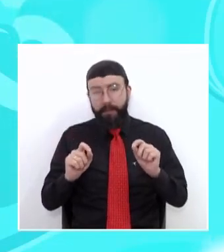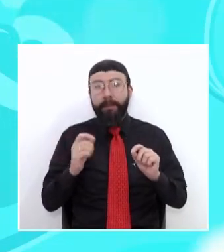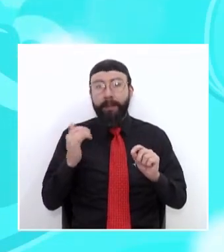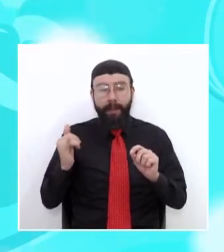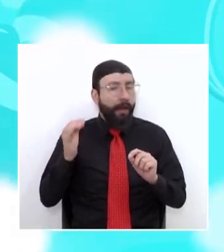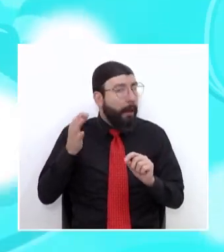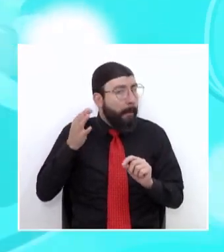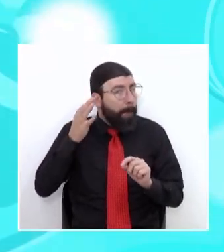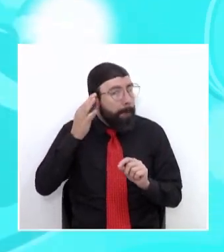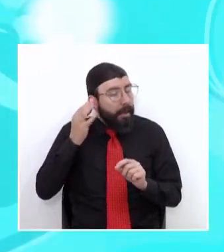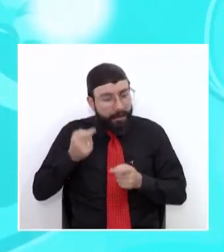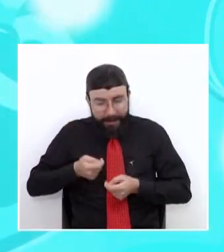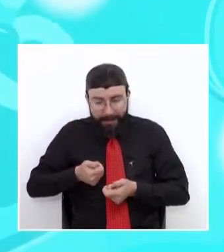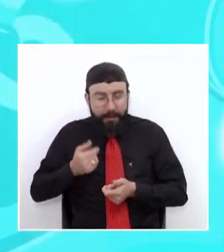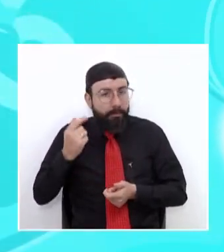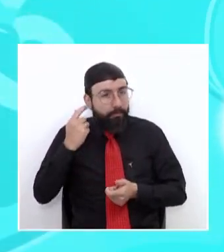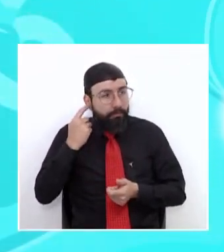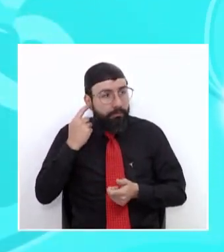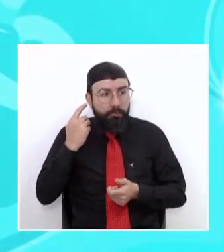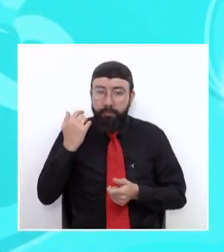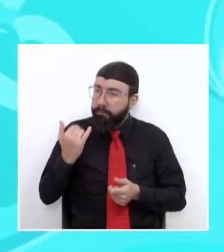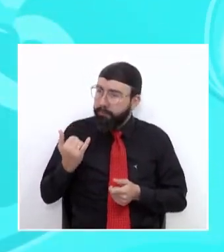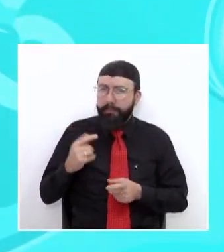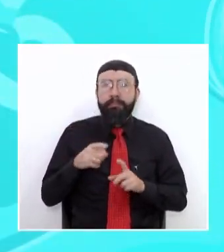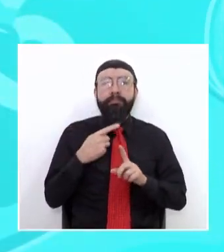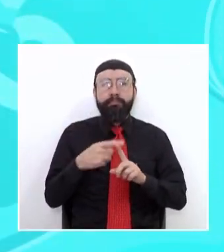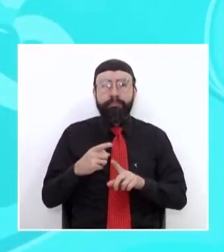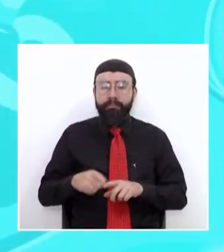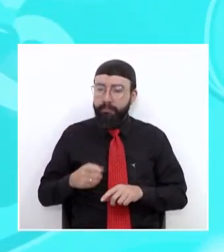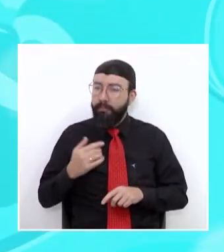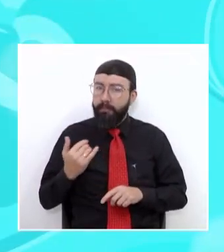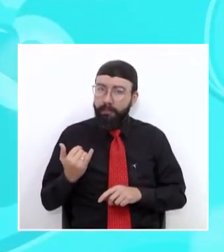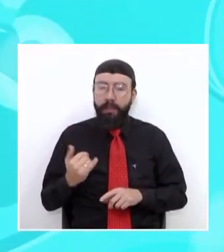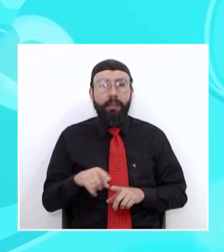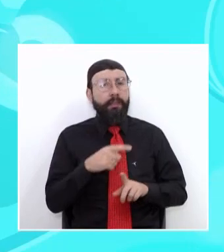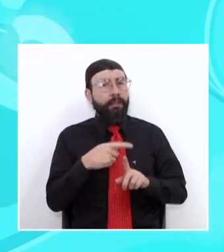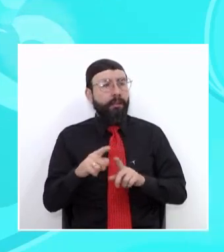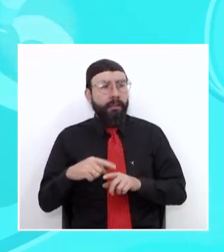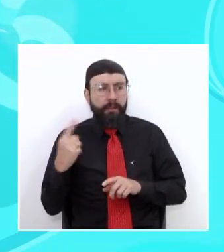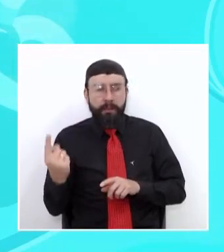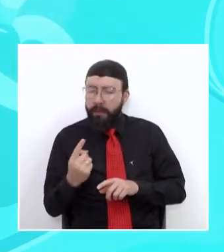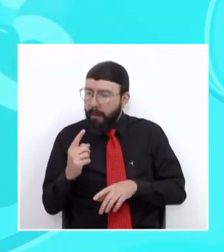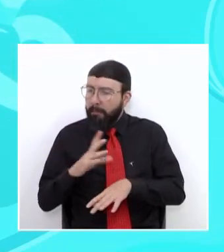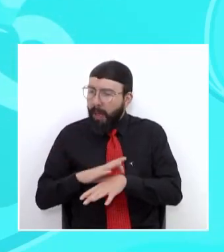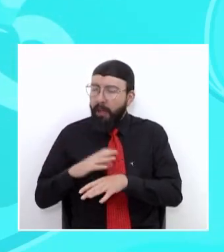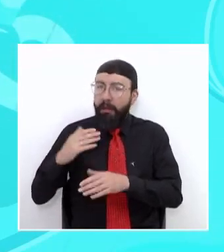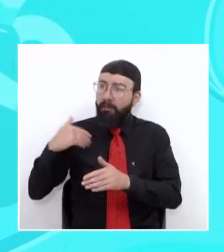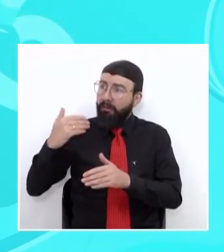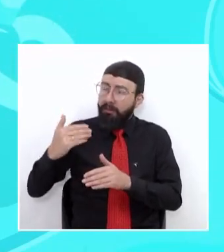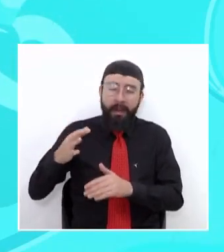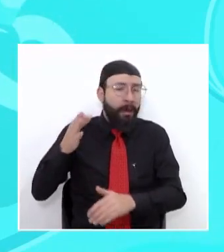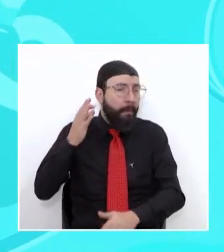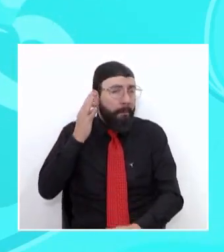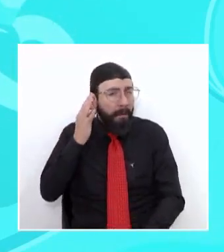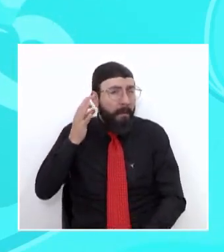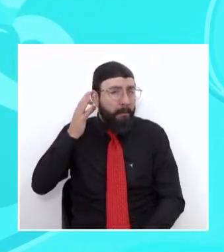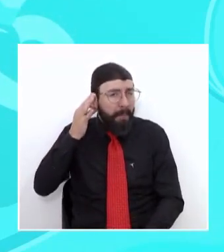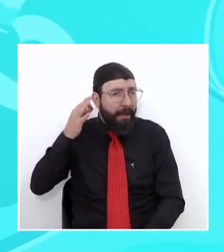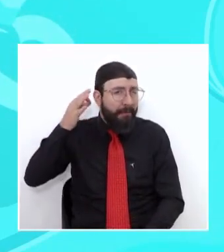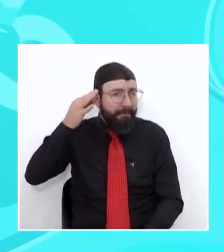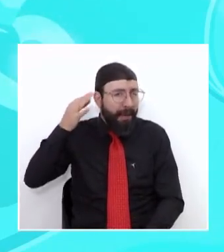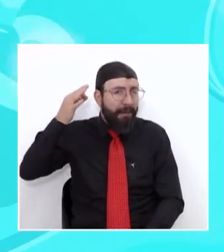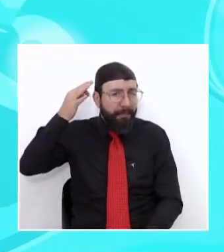Y acaban de ver ustedes varios casos clínicos de patologías que se desprendieron después de muchos aritos. Ahora lo que se está haciendo acá